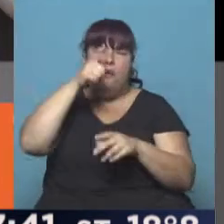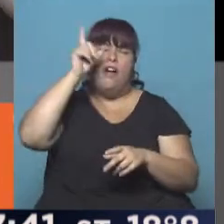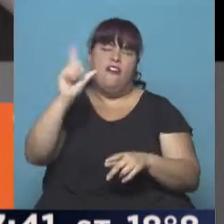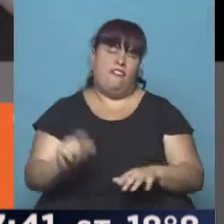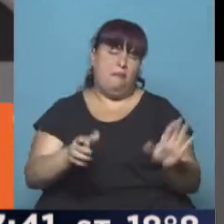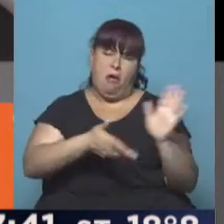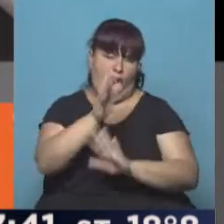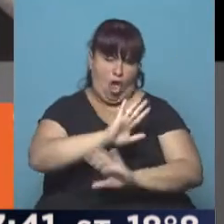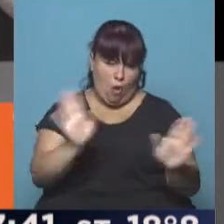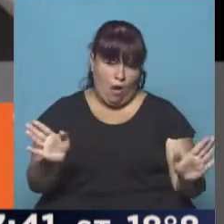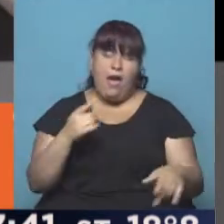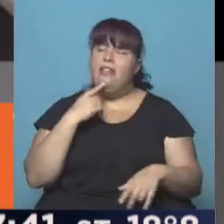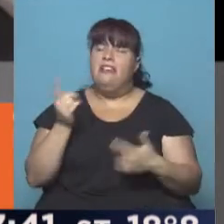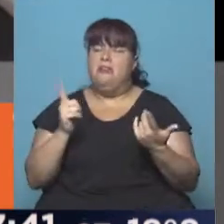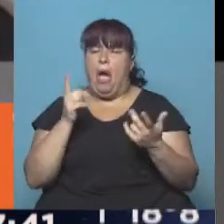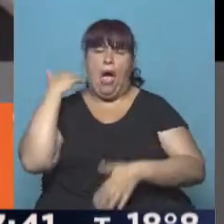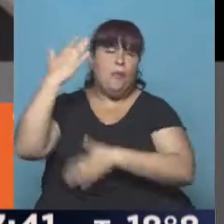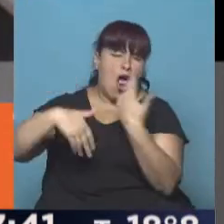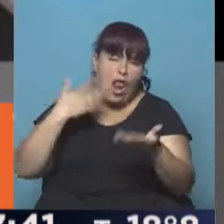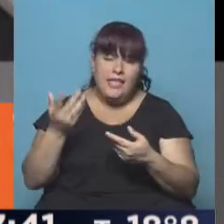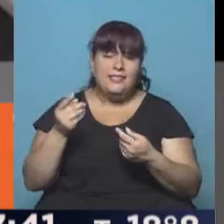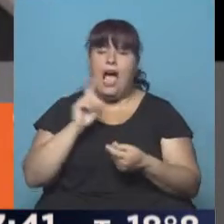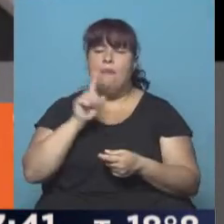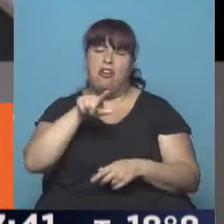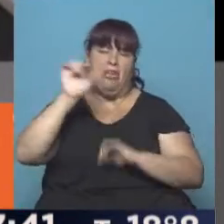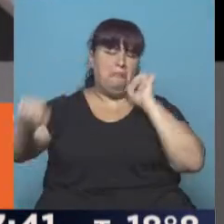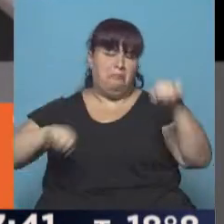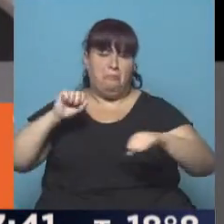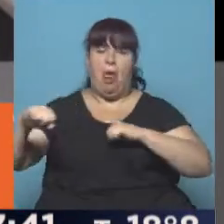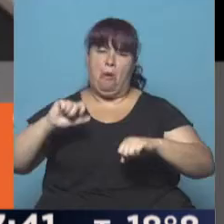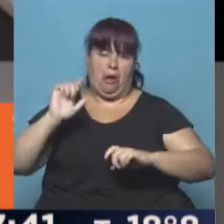Federal. Agregó que no hubo violencia porque no respondieron a las